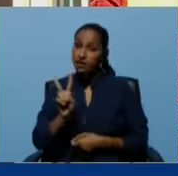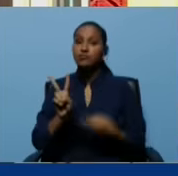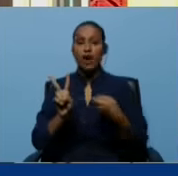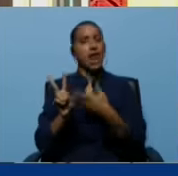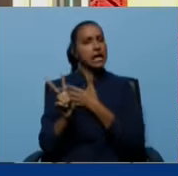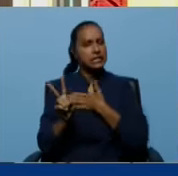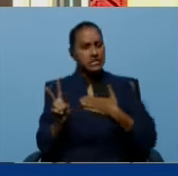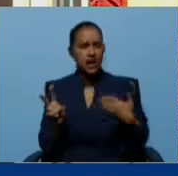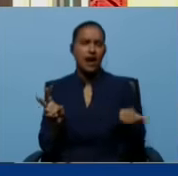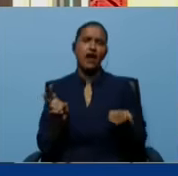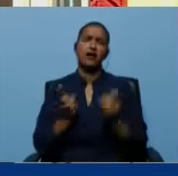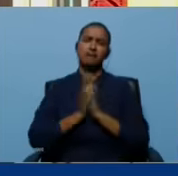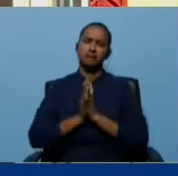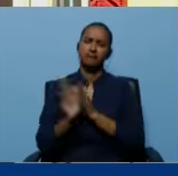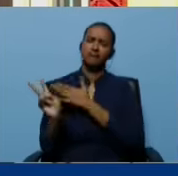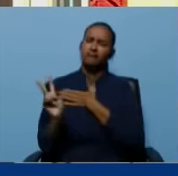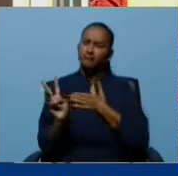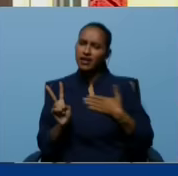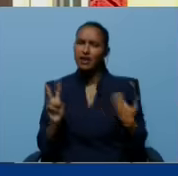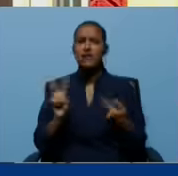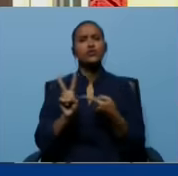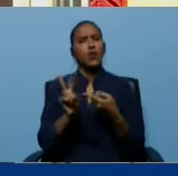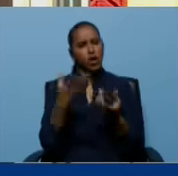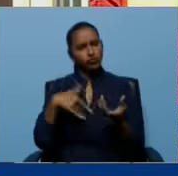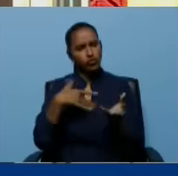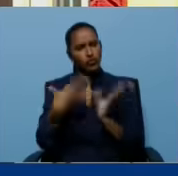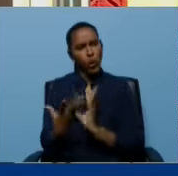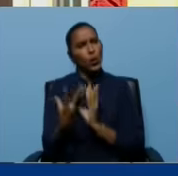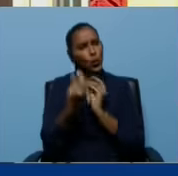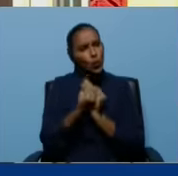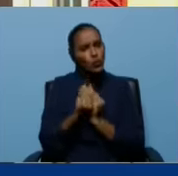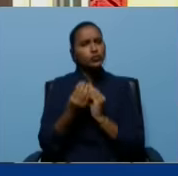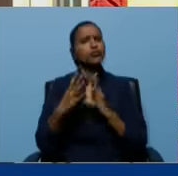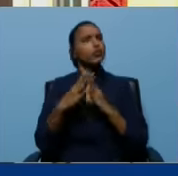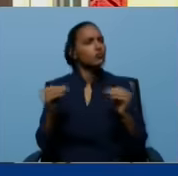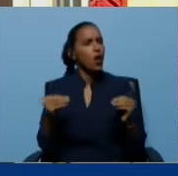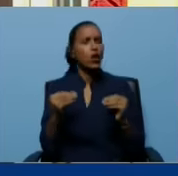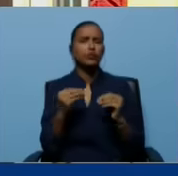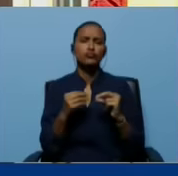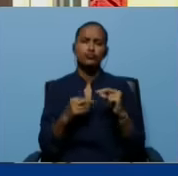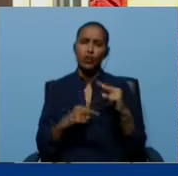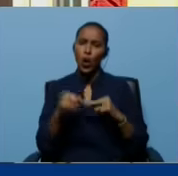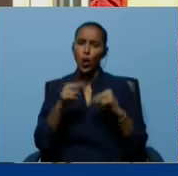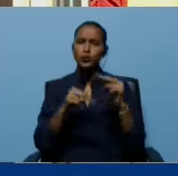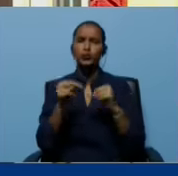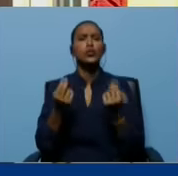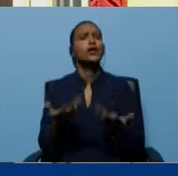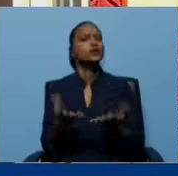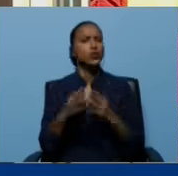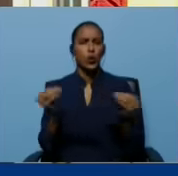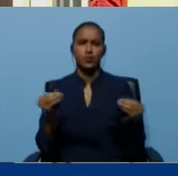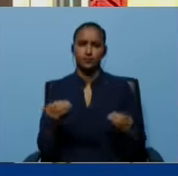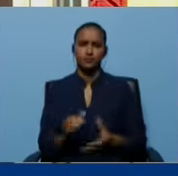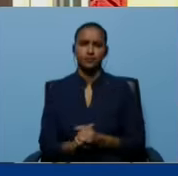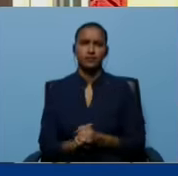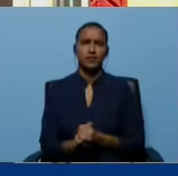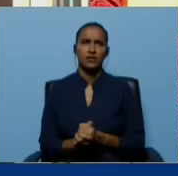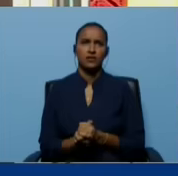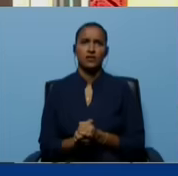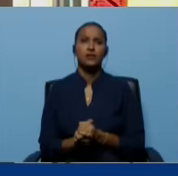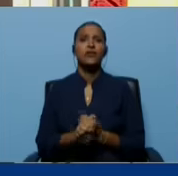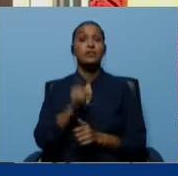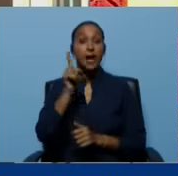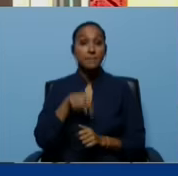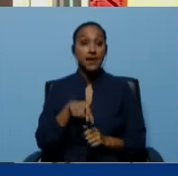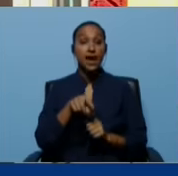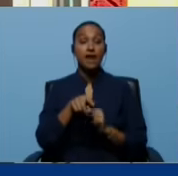desea y que juntos y juntas vamos a construir. Igualmente, a nivel de la vicepresidencia social,